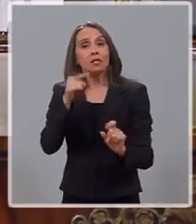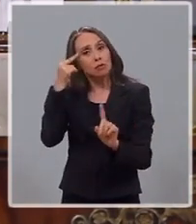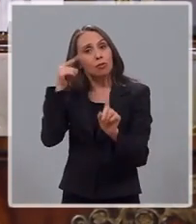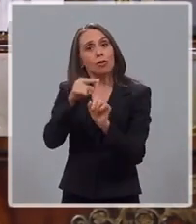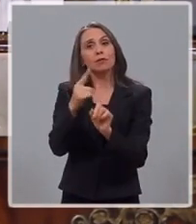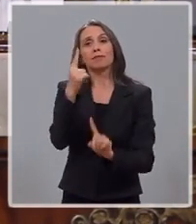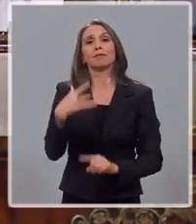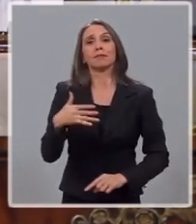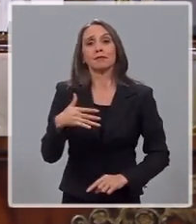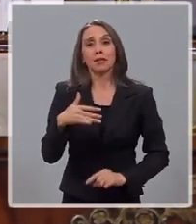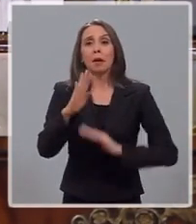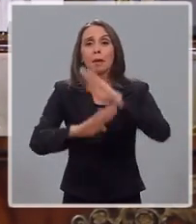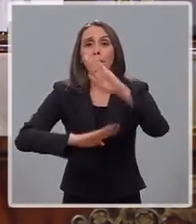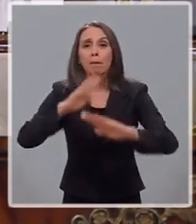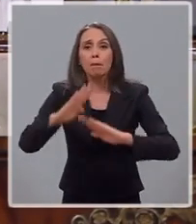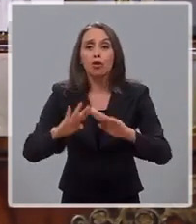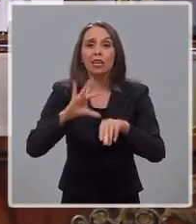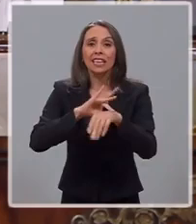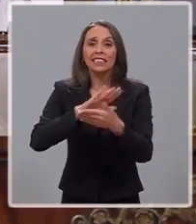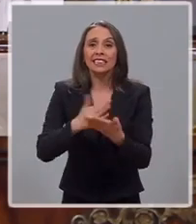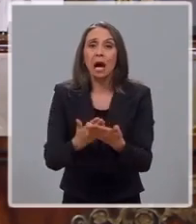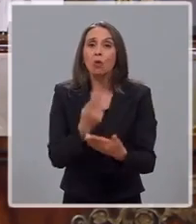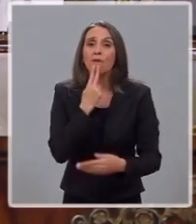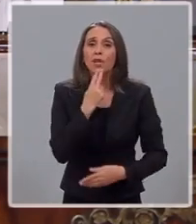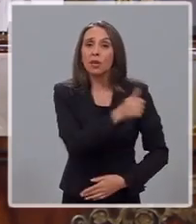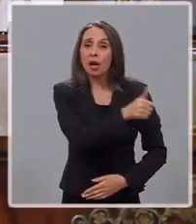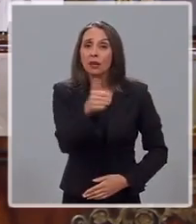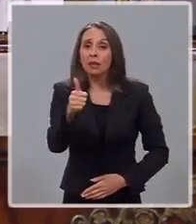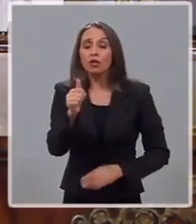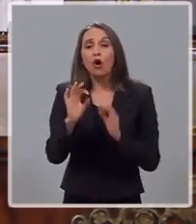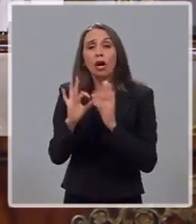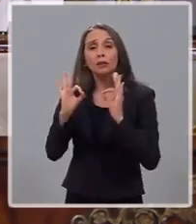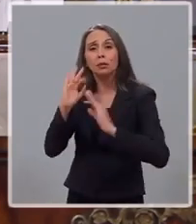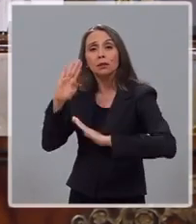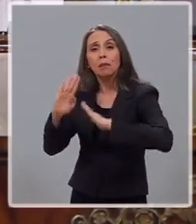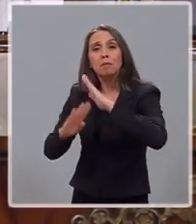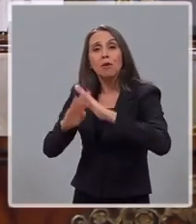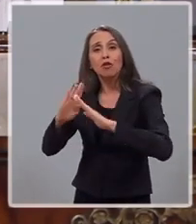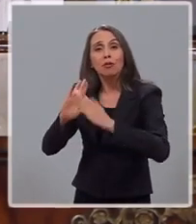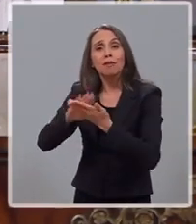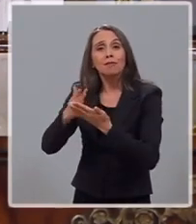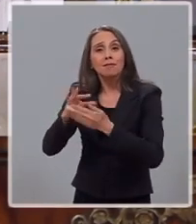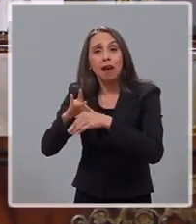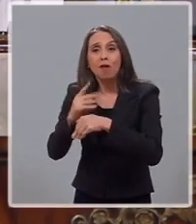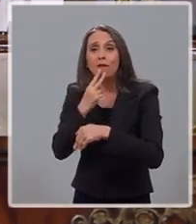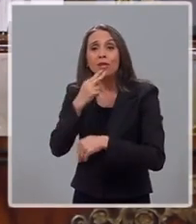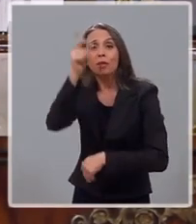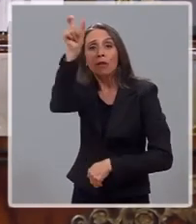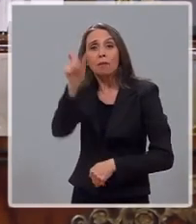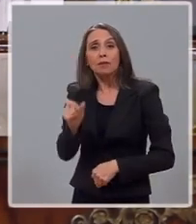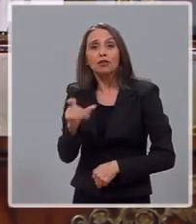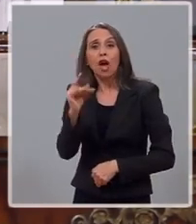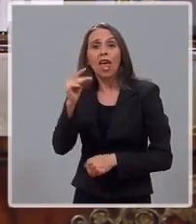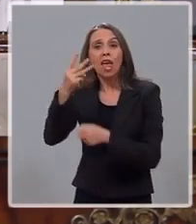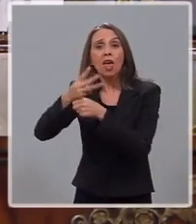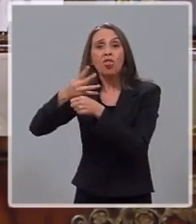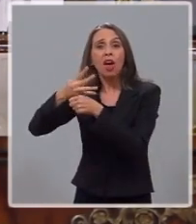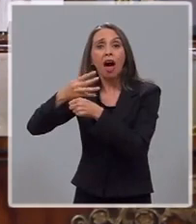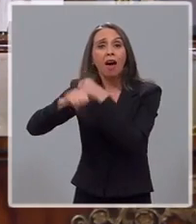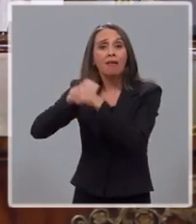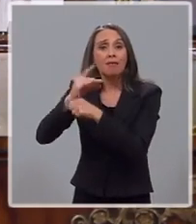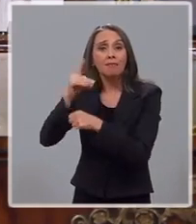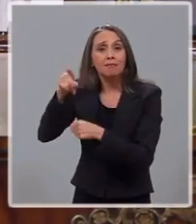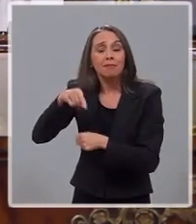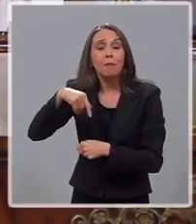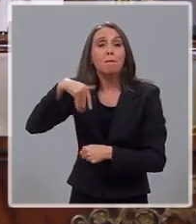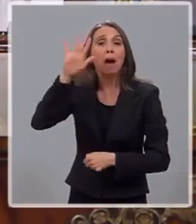juego proteger la salud la vida de todos y muy especialmente la de nuestros adultos mayores que son los que experimentan